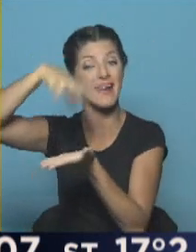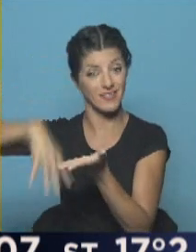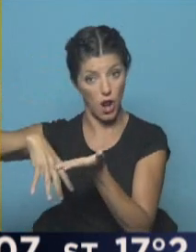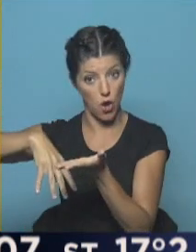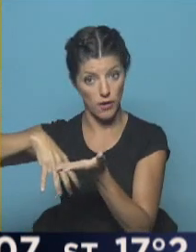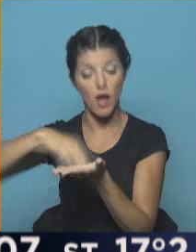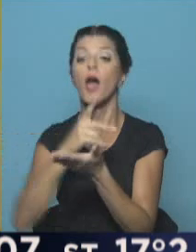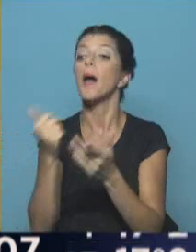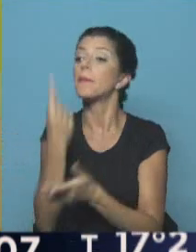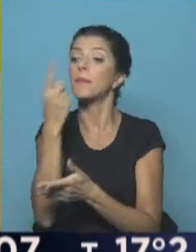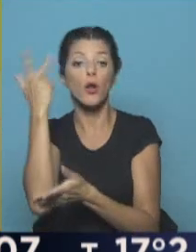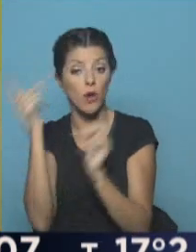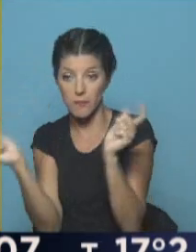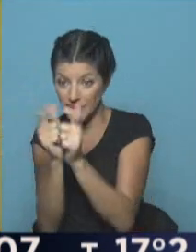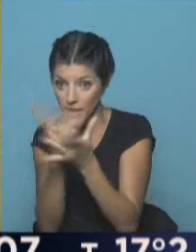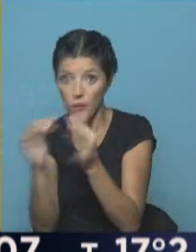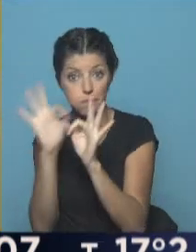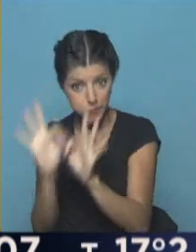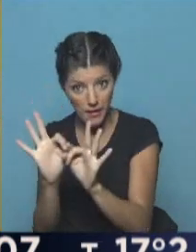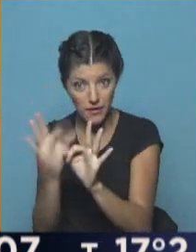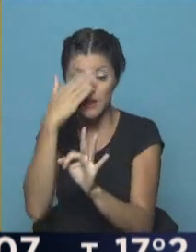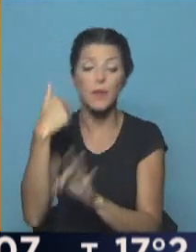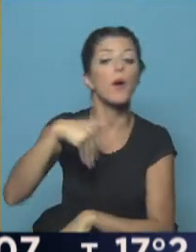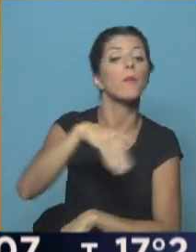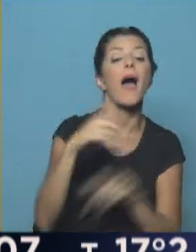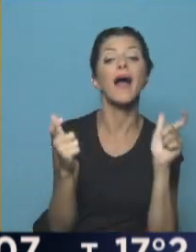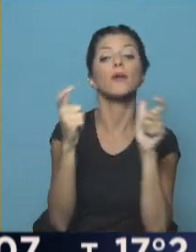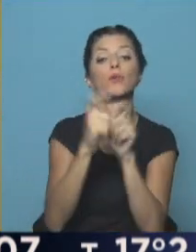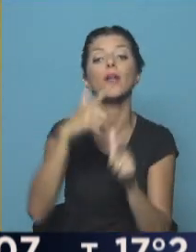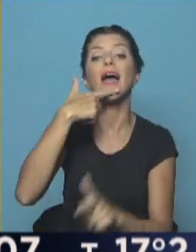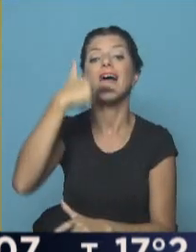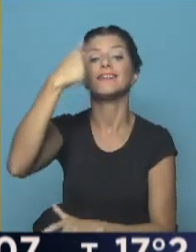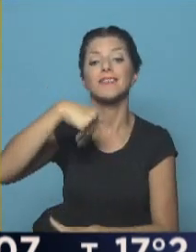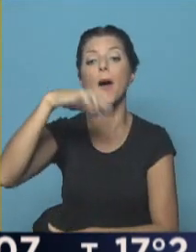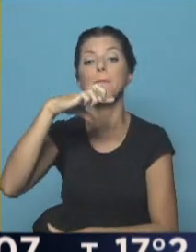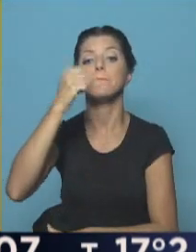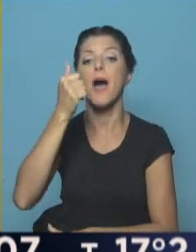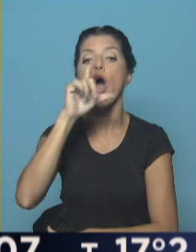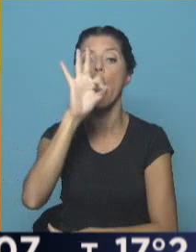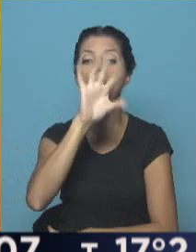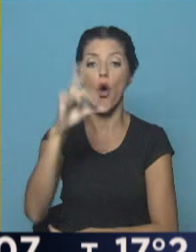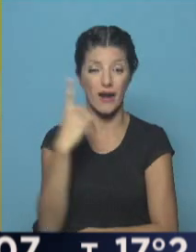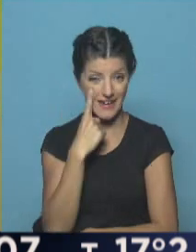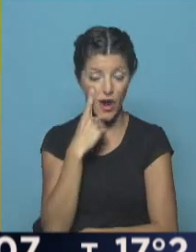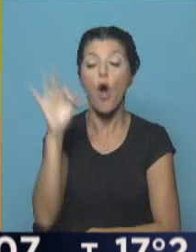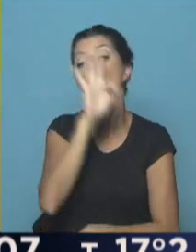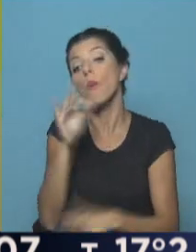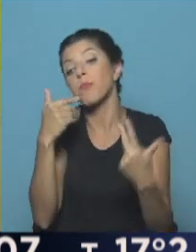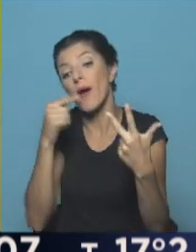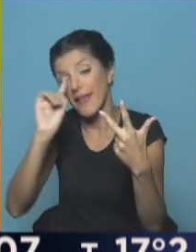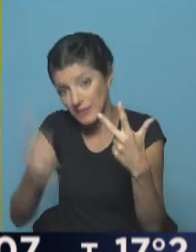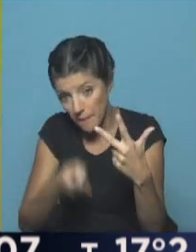con Messi, probablemente lo hagan con Sampaoli, o también todavía no tienen respuesta del